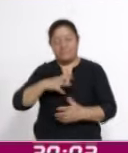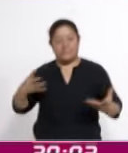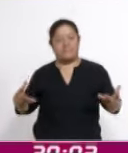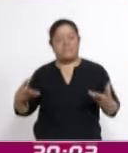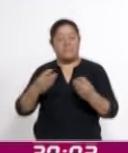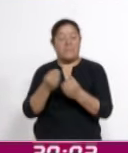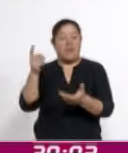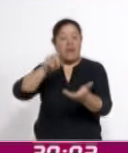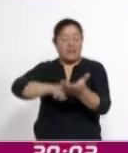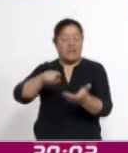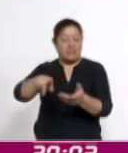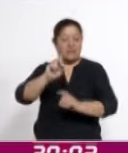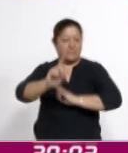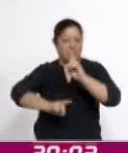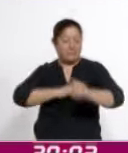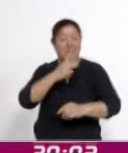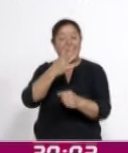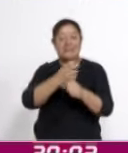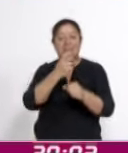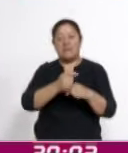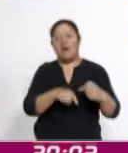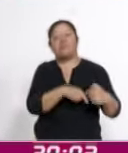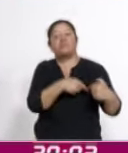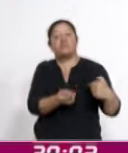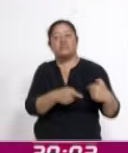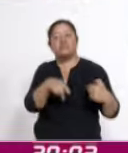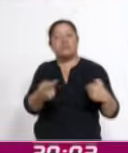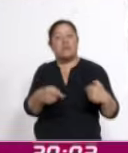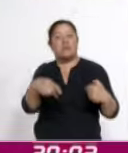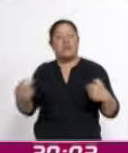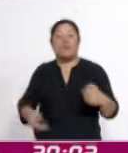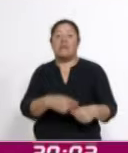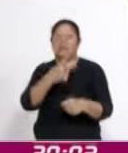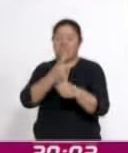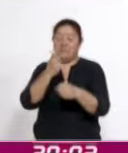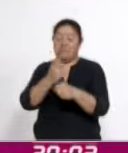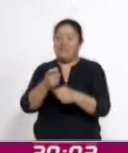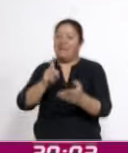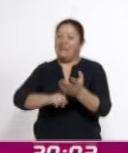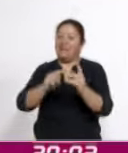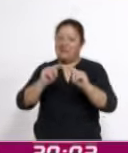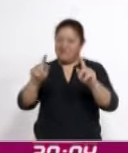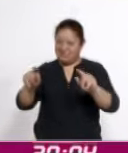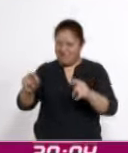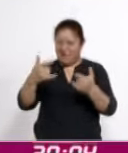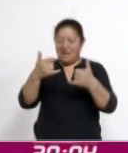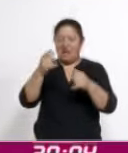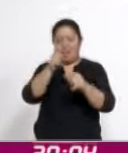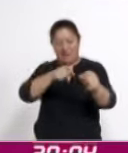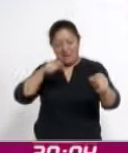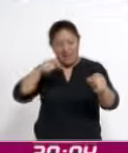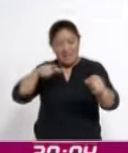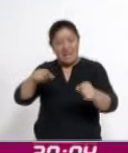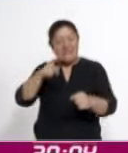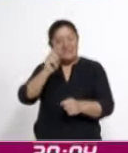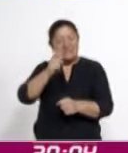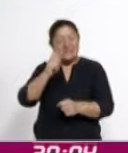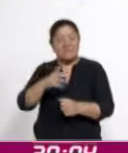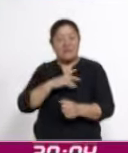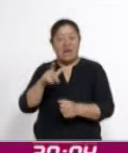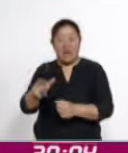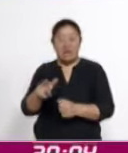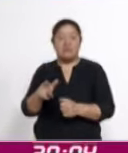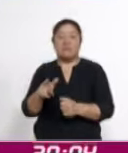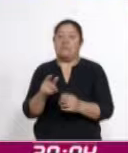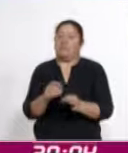deportiva la tercera de manera consecutiva y la segunda en Tlaxcala lo que representa un hecho significativo ya que ningún